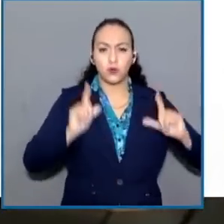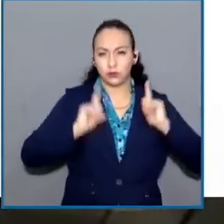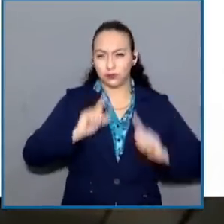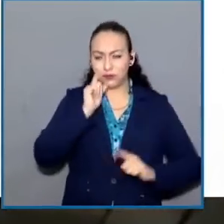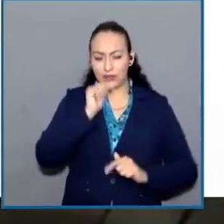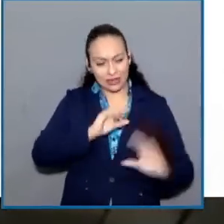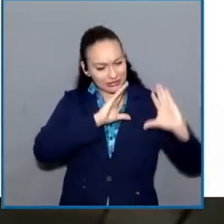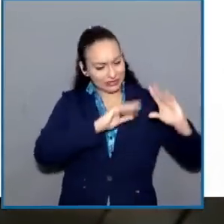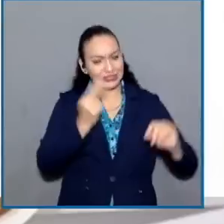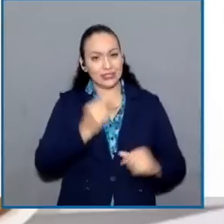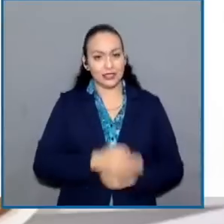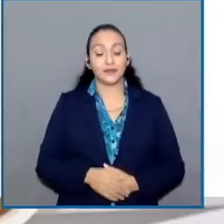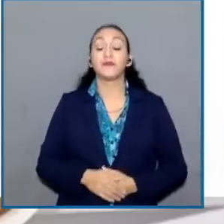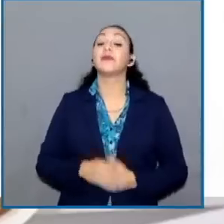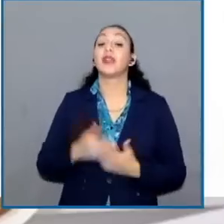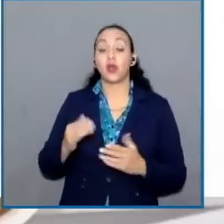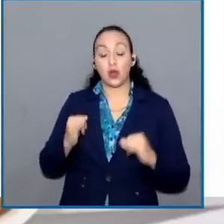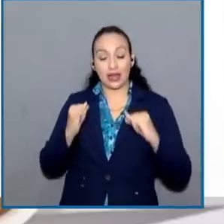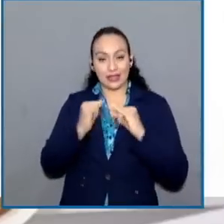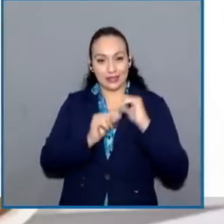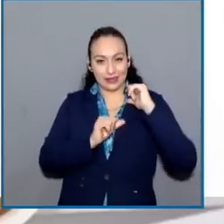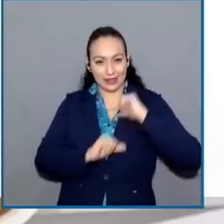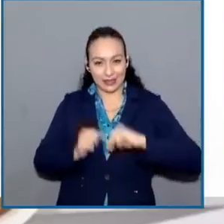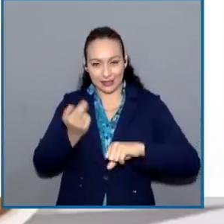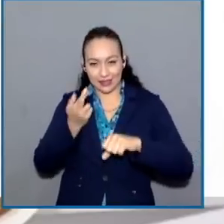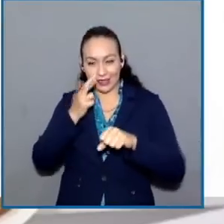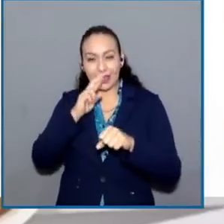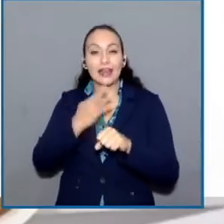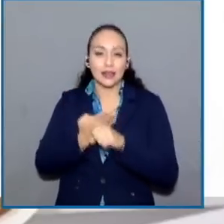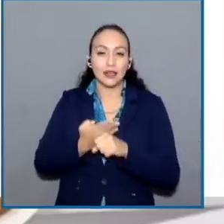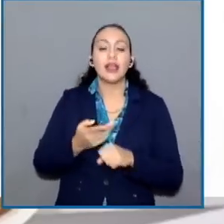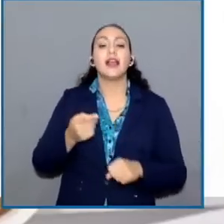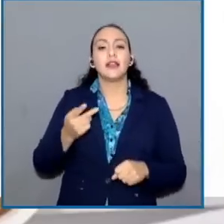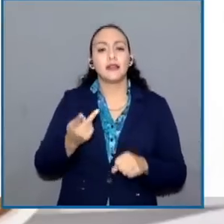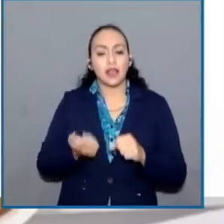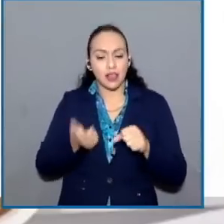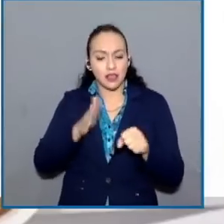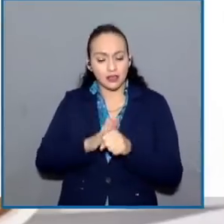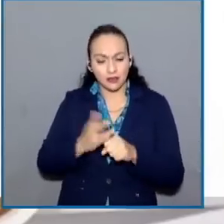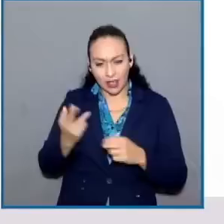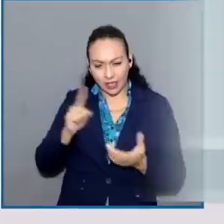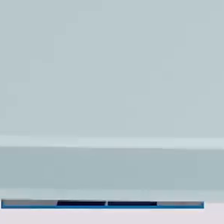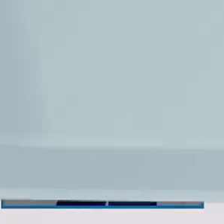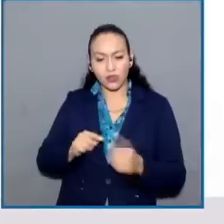Administrativas establecerá las faltas y sanciones para los integrantes del Poder Judicial.